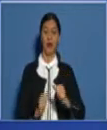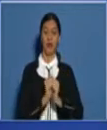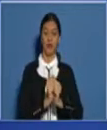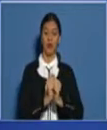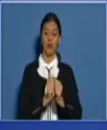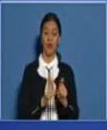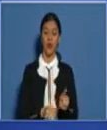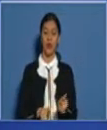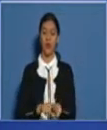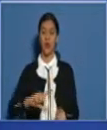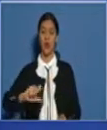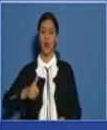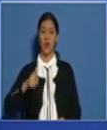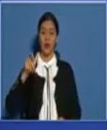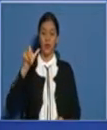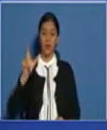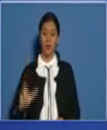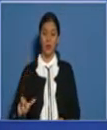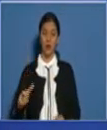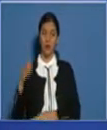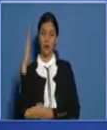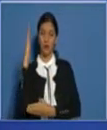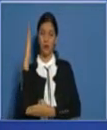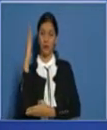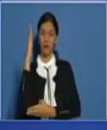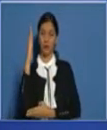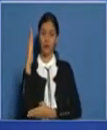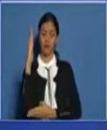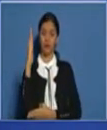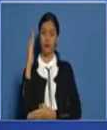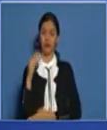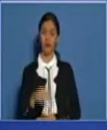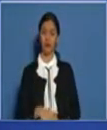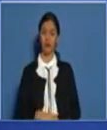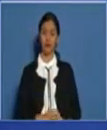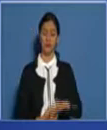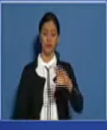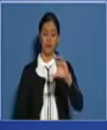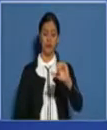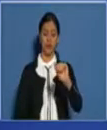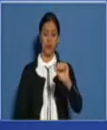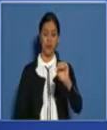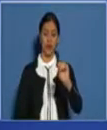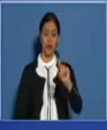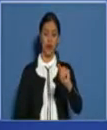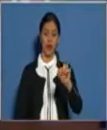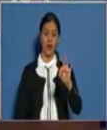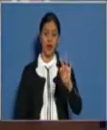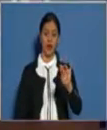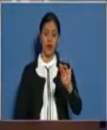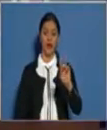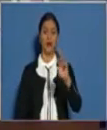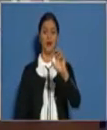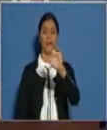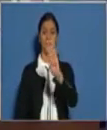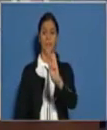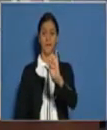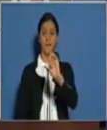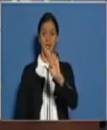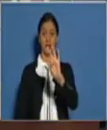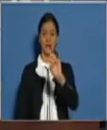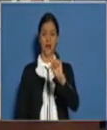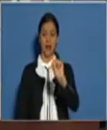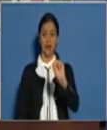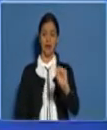de los expositores participantes fueron Qatar, Vietnam y Tanzania. Carlos